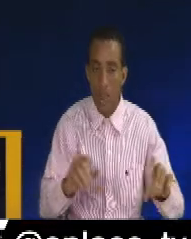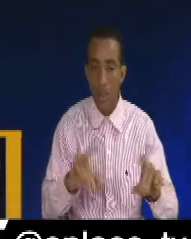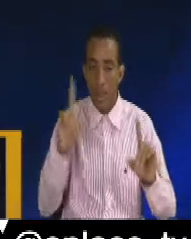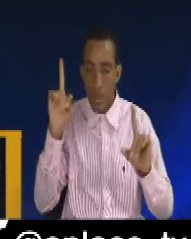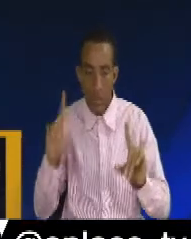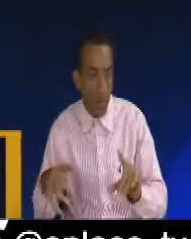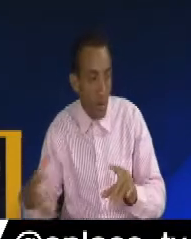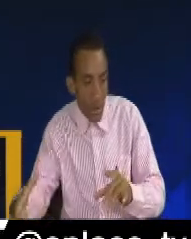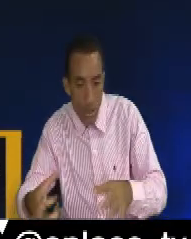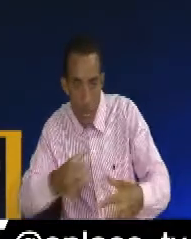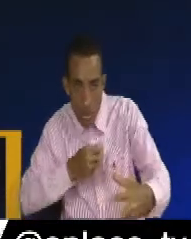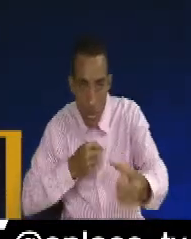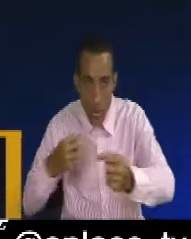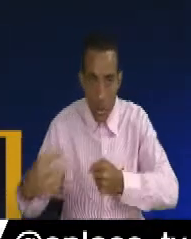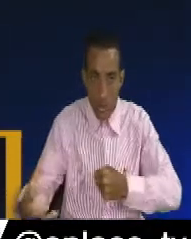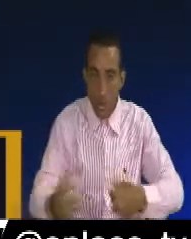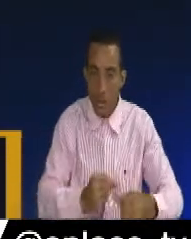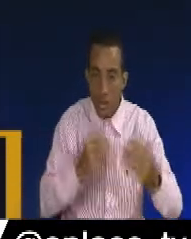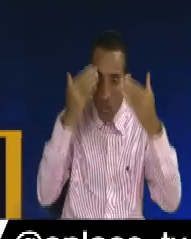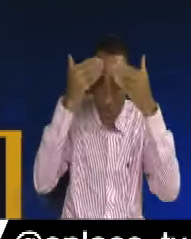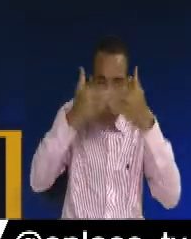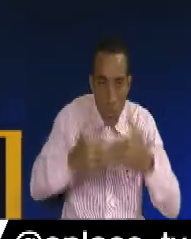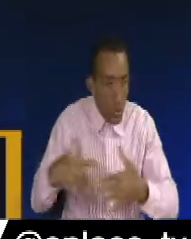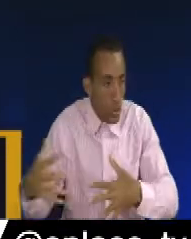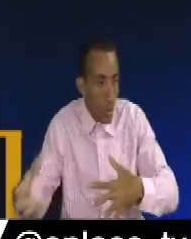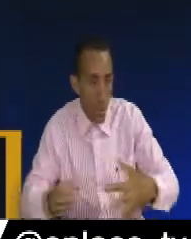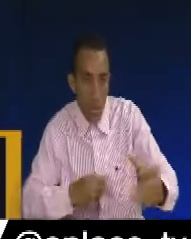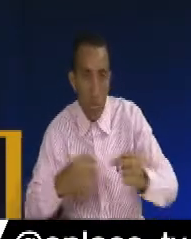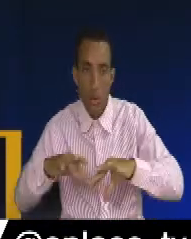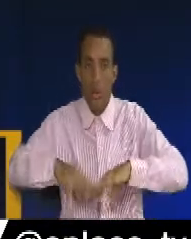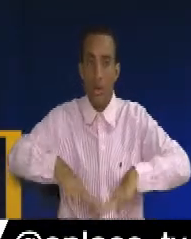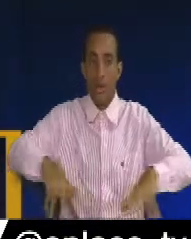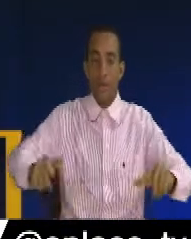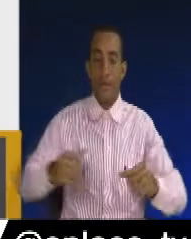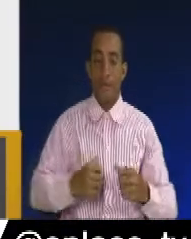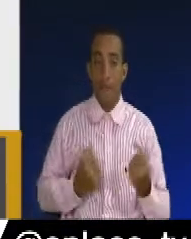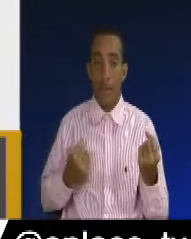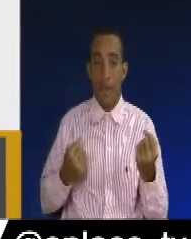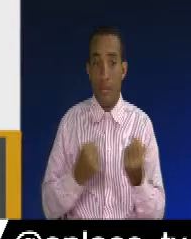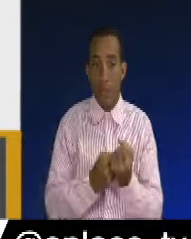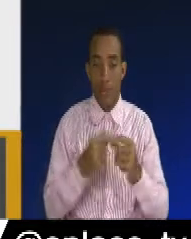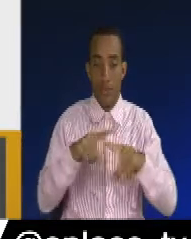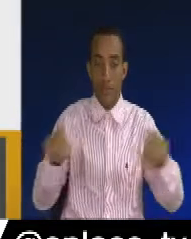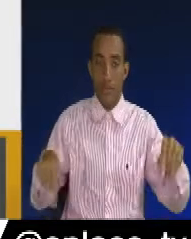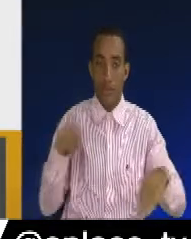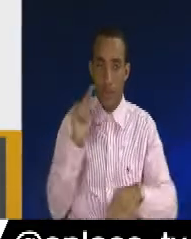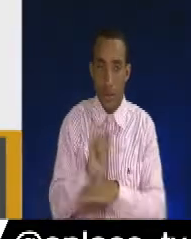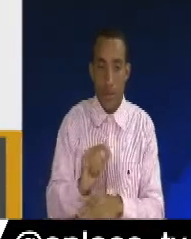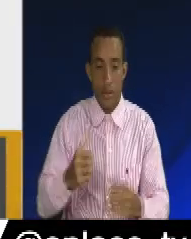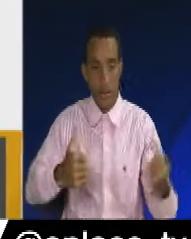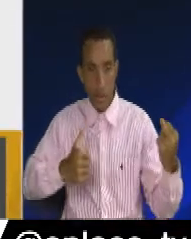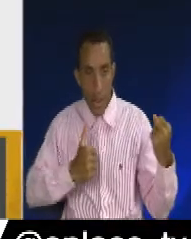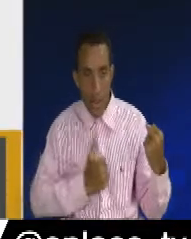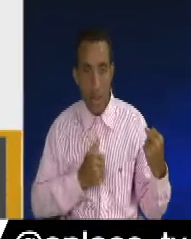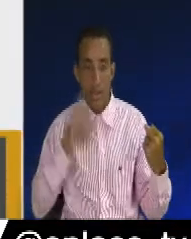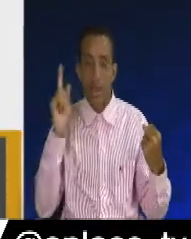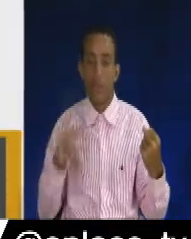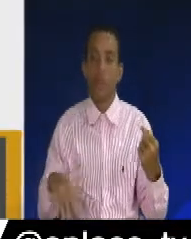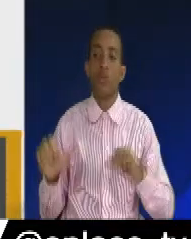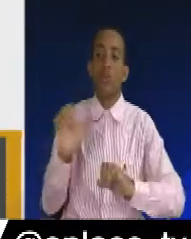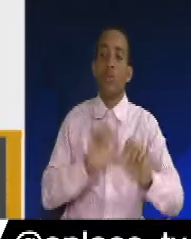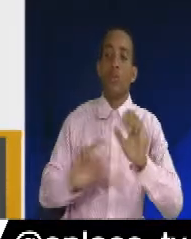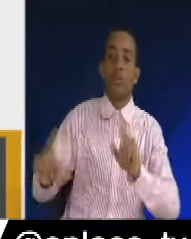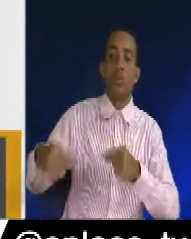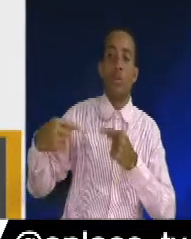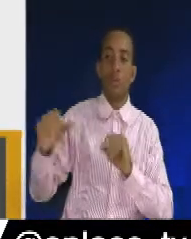otros elementos. El refuerzo de vigilancia y el apoyo de la Fuerza Pública y la Fiscalía General de la Nación han permitido enfrentar este tipo de